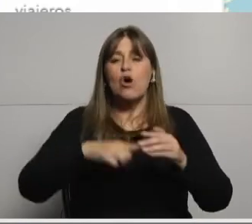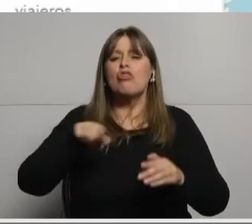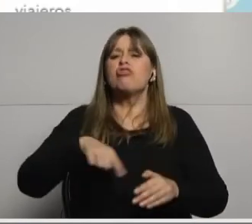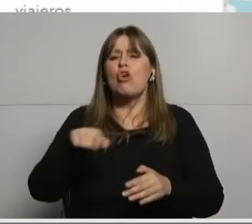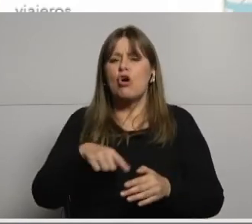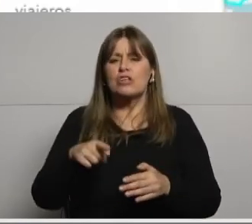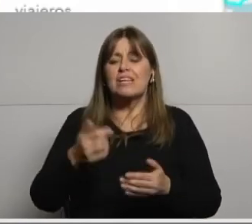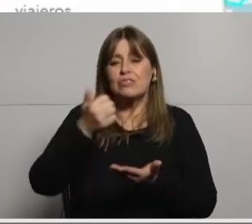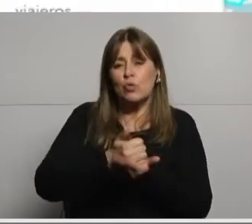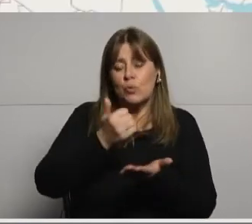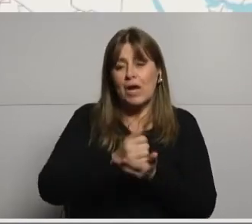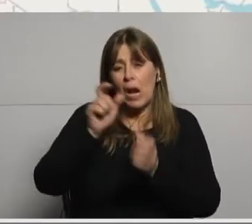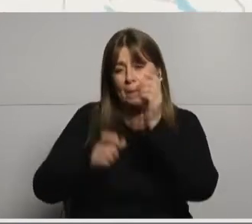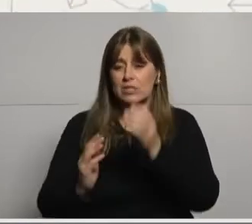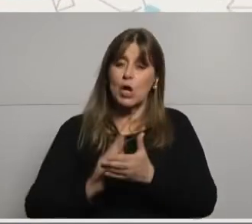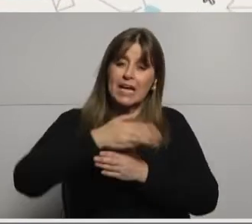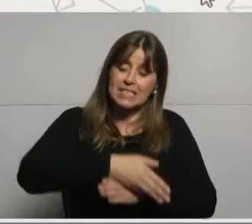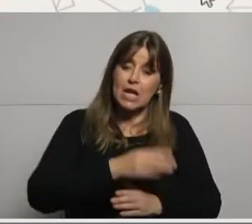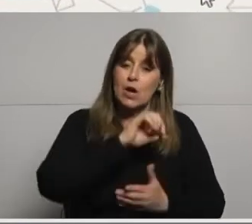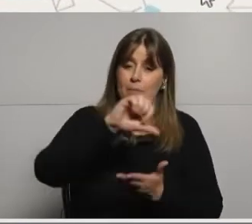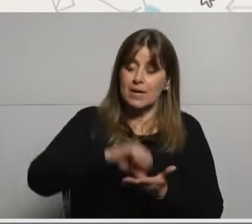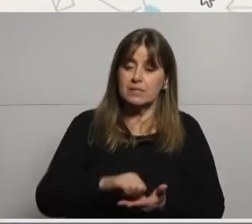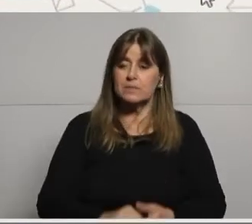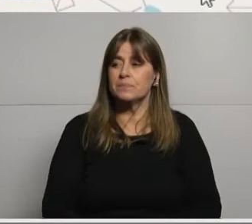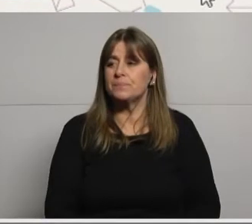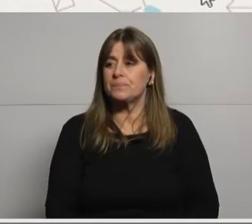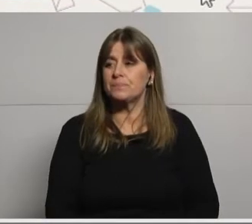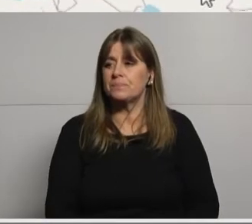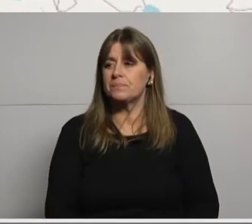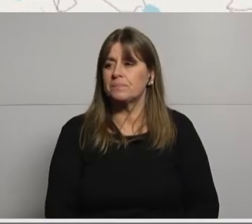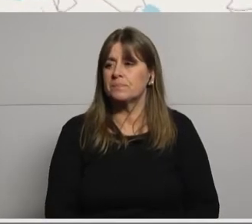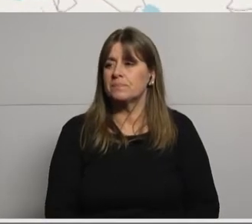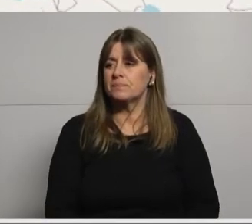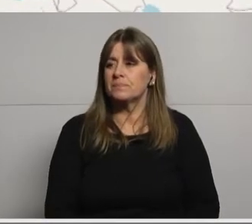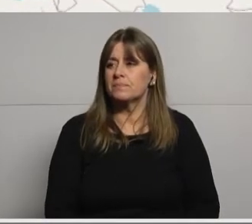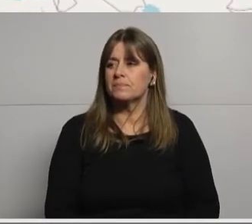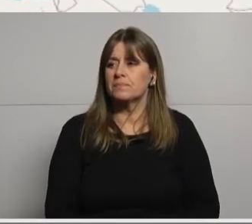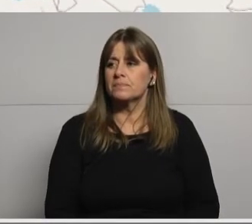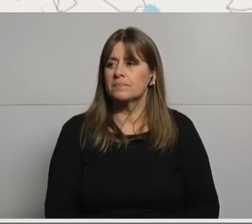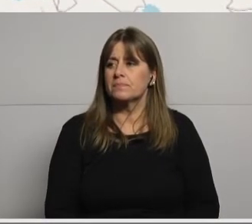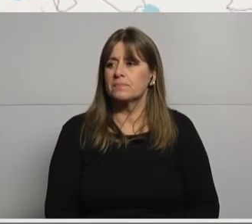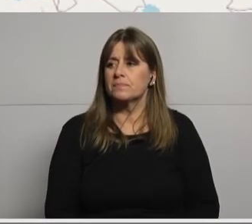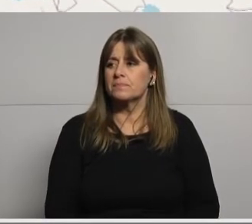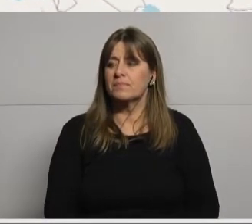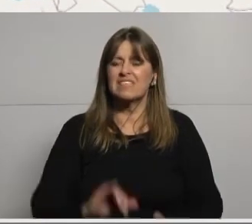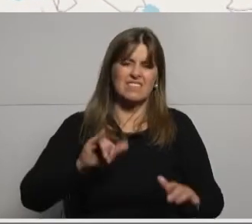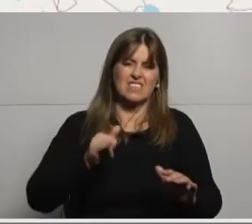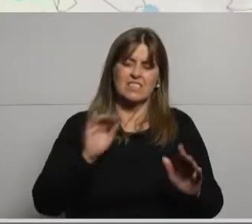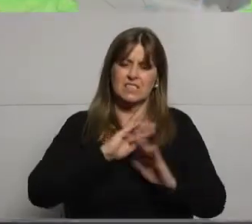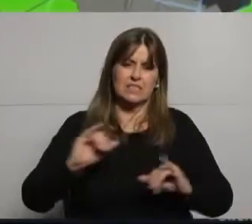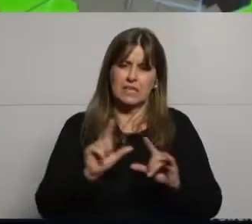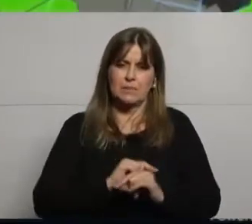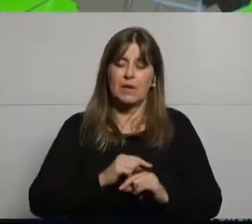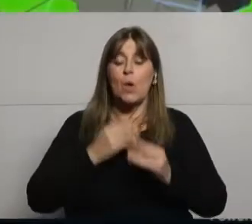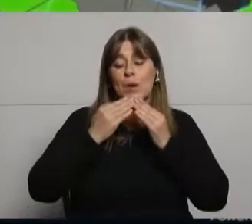dónde estuvieron las personas que ingresaron al país. Dale. Ya termino. Terminá así porque Sí. quiero